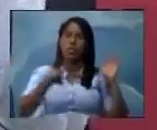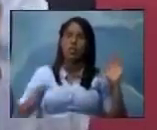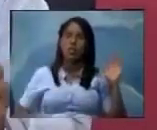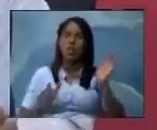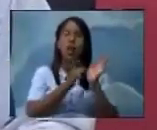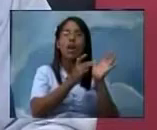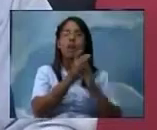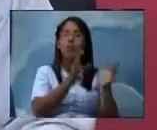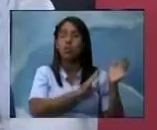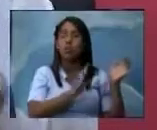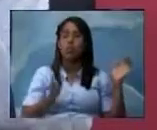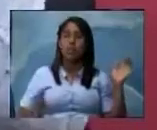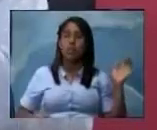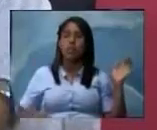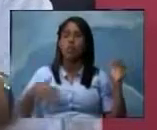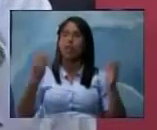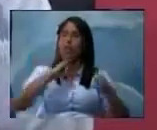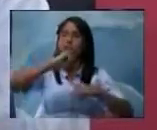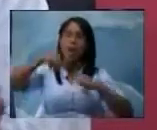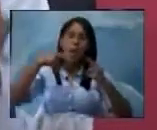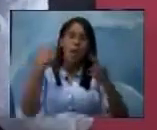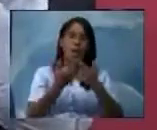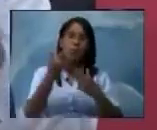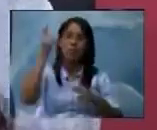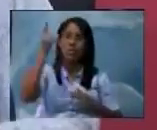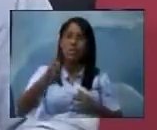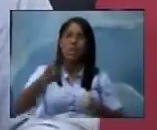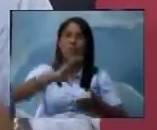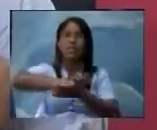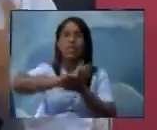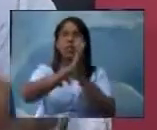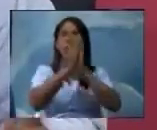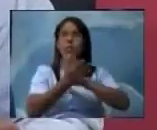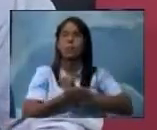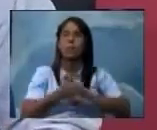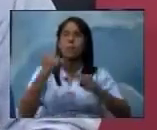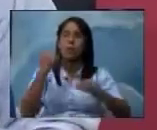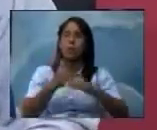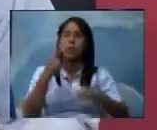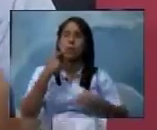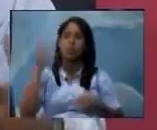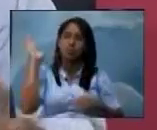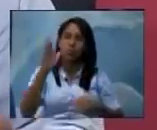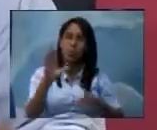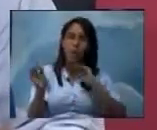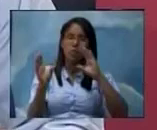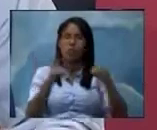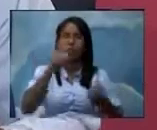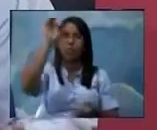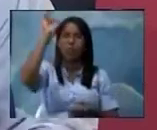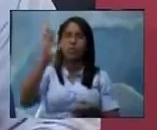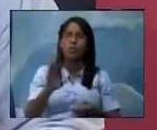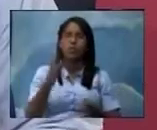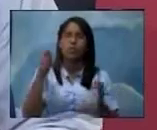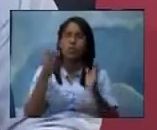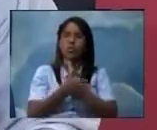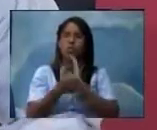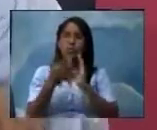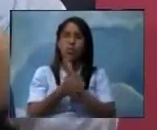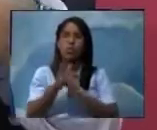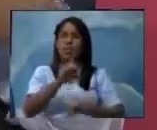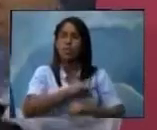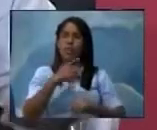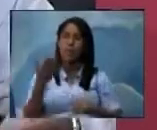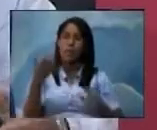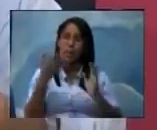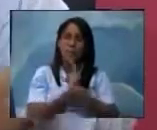Señor Jesucristo, que jamás será destruido, como lo vino hablando el pastor Puerta, acerca